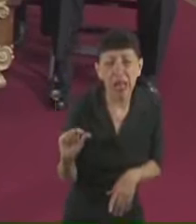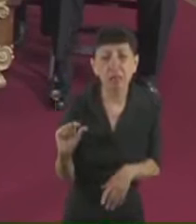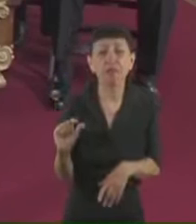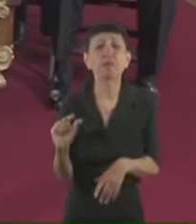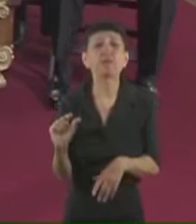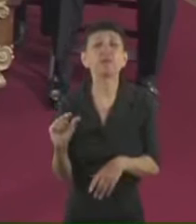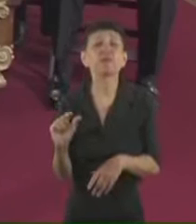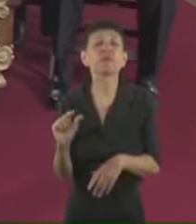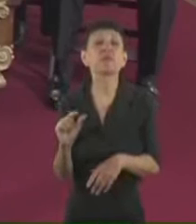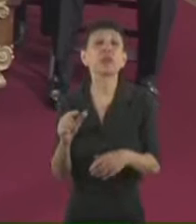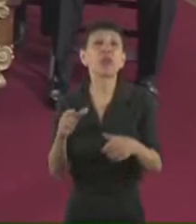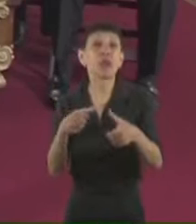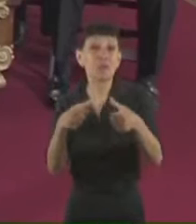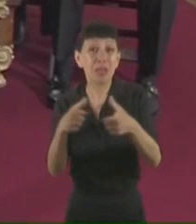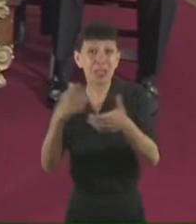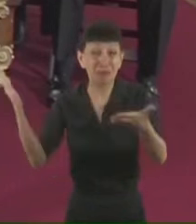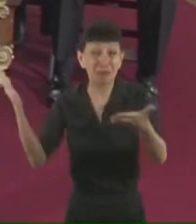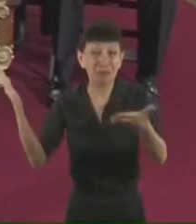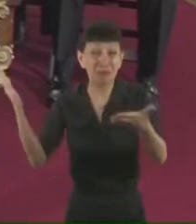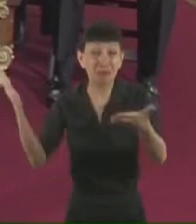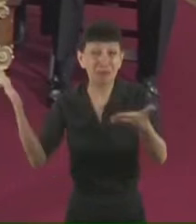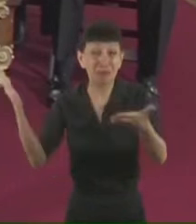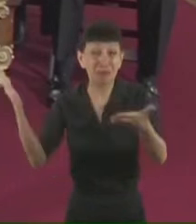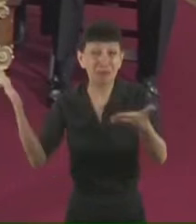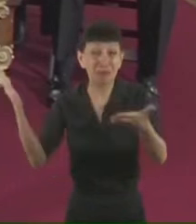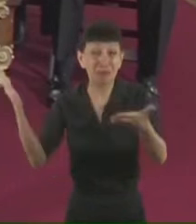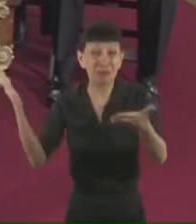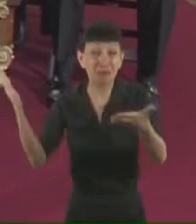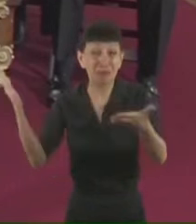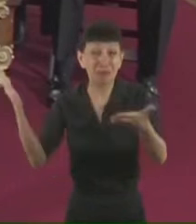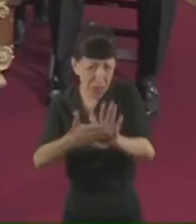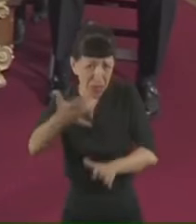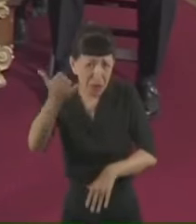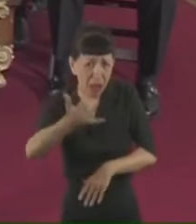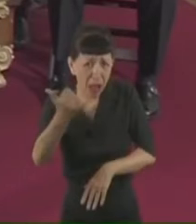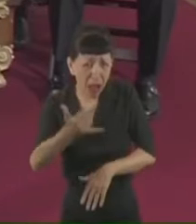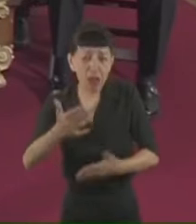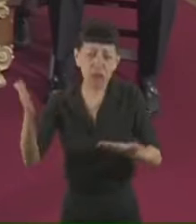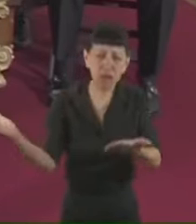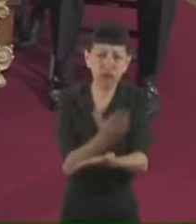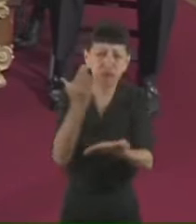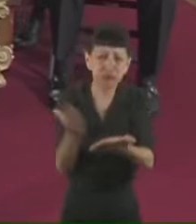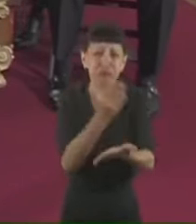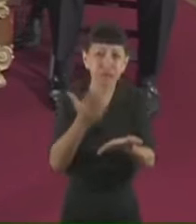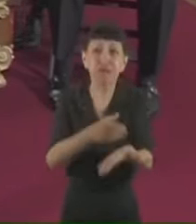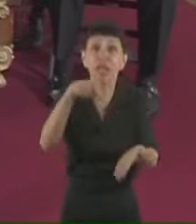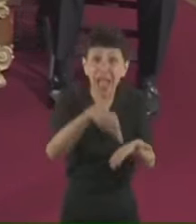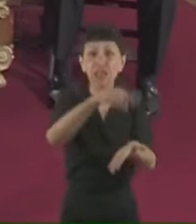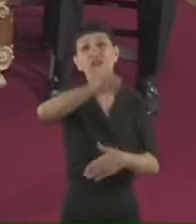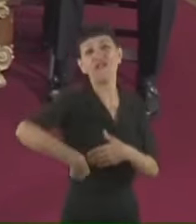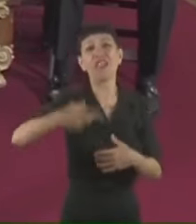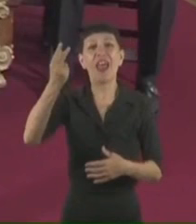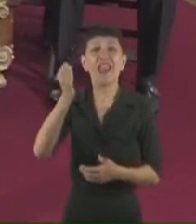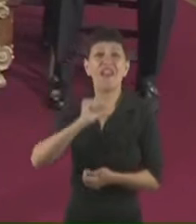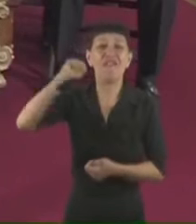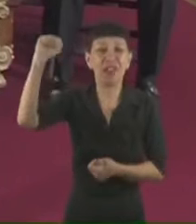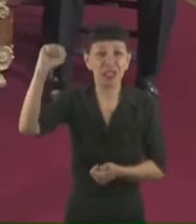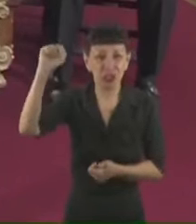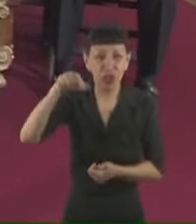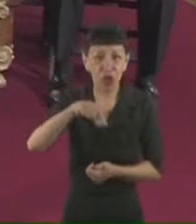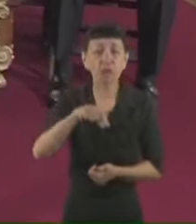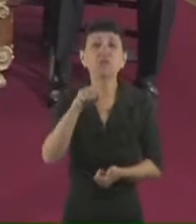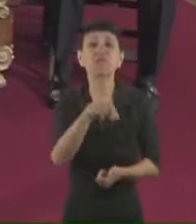encubierto que entorpece la señal de precios destruye la inversión y el poder adquisitivo de los argentinos el aumento